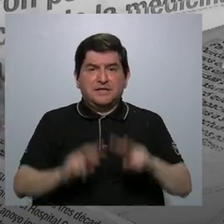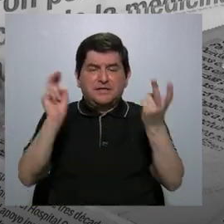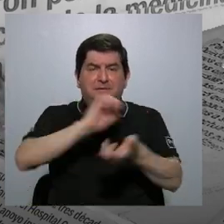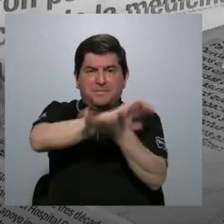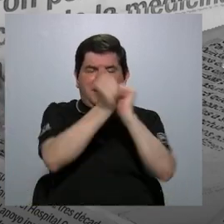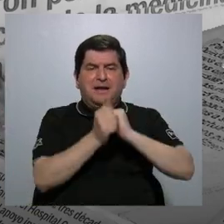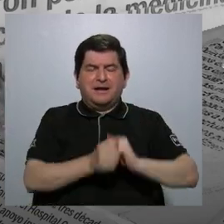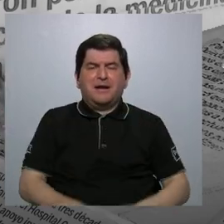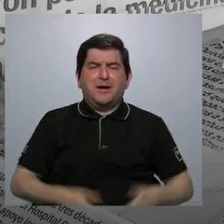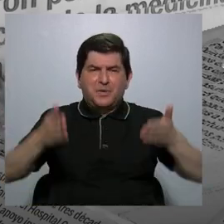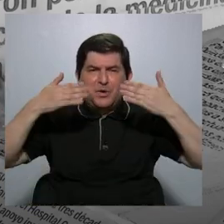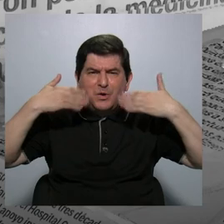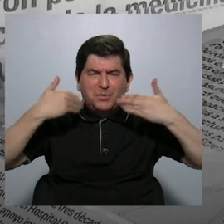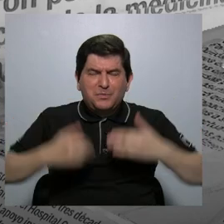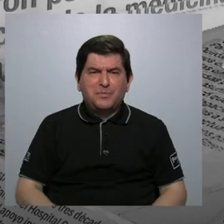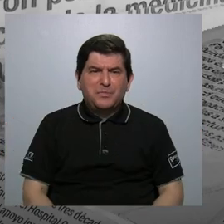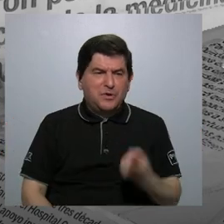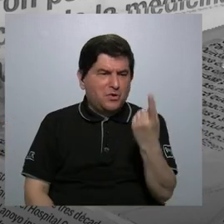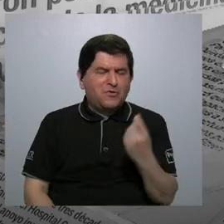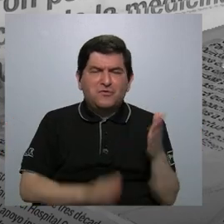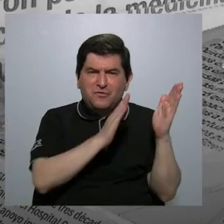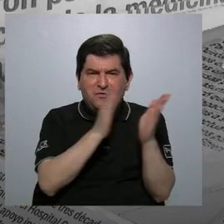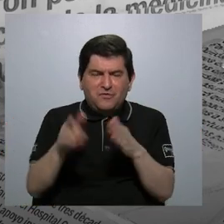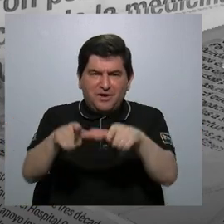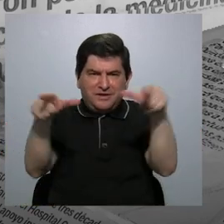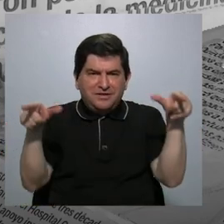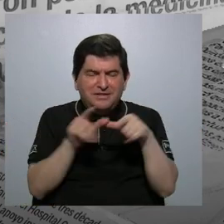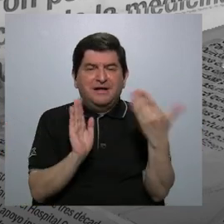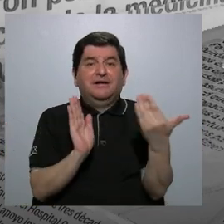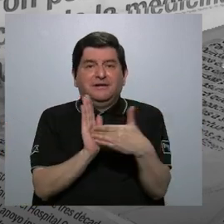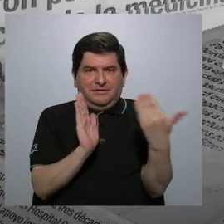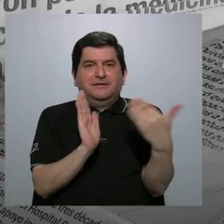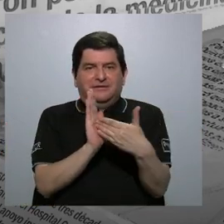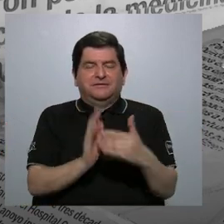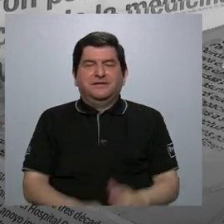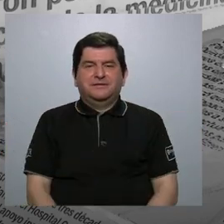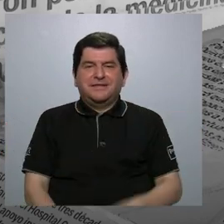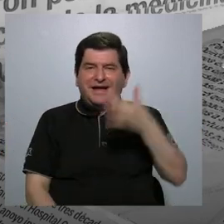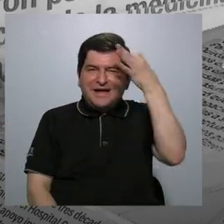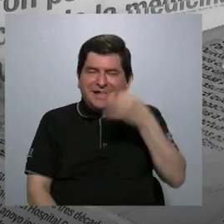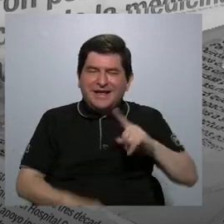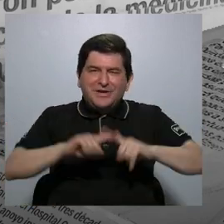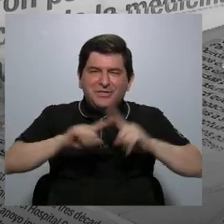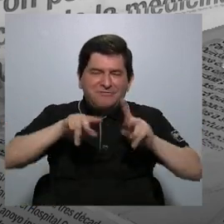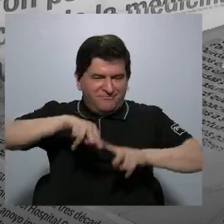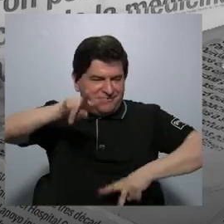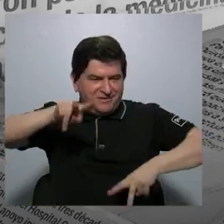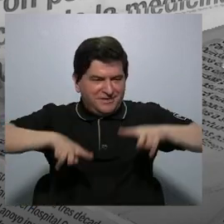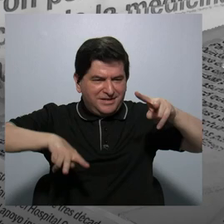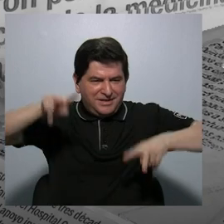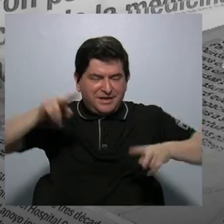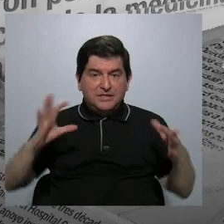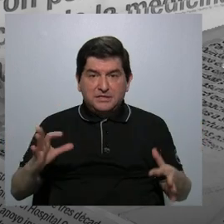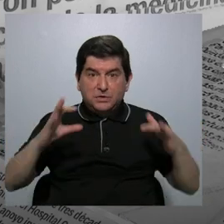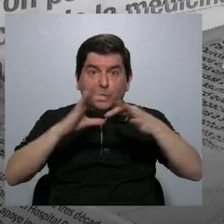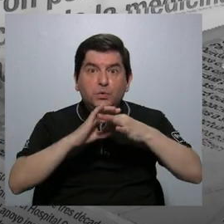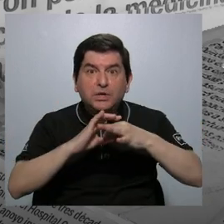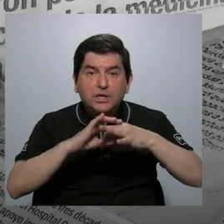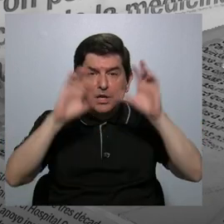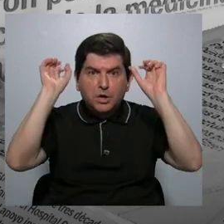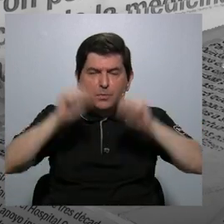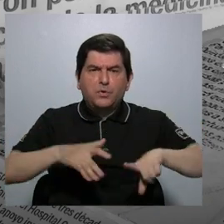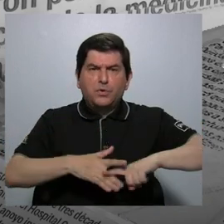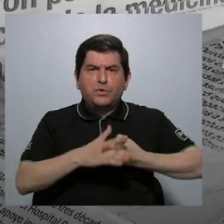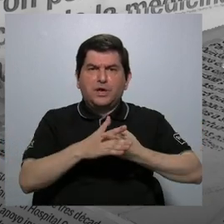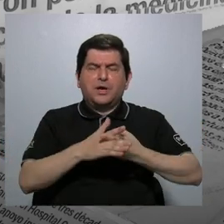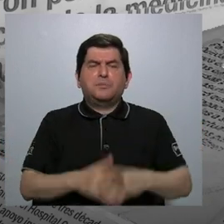cambio climático, cómo la falta de planificación territorial nos afecta. Creo que hay una serie de variables que si las unimos podríamos